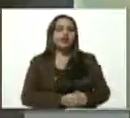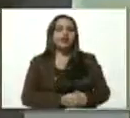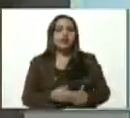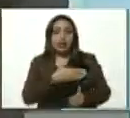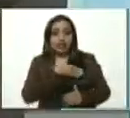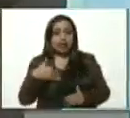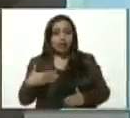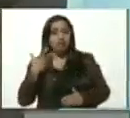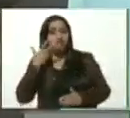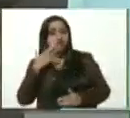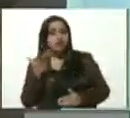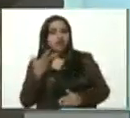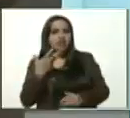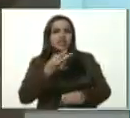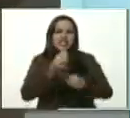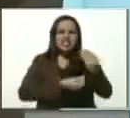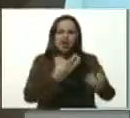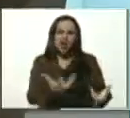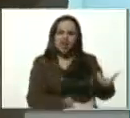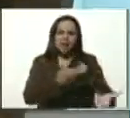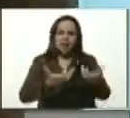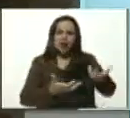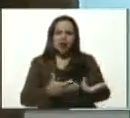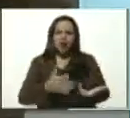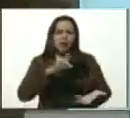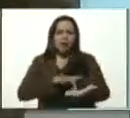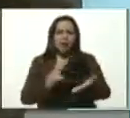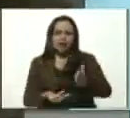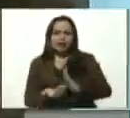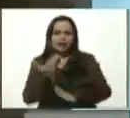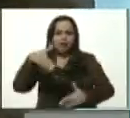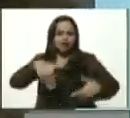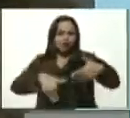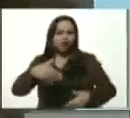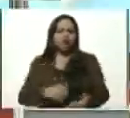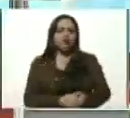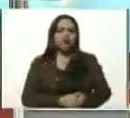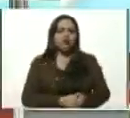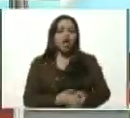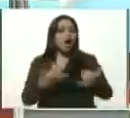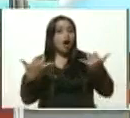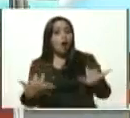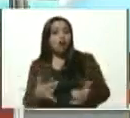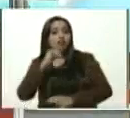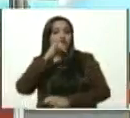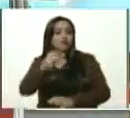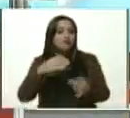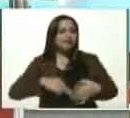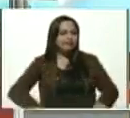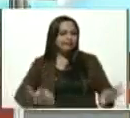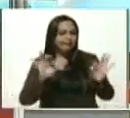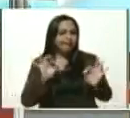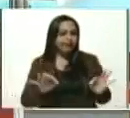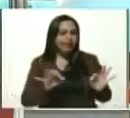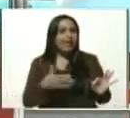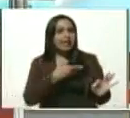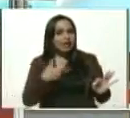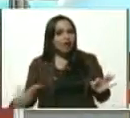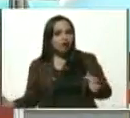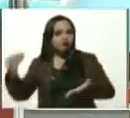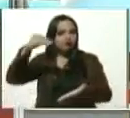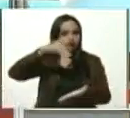y efectivamente quemaron unas máquinas electorales. En esta vez hay unas denuncias específicas de que hubo un intento otra